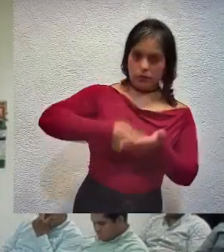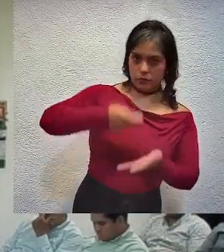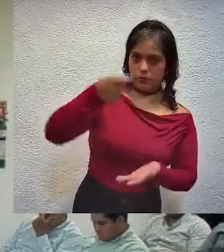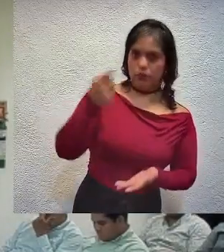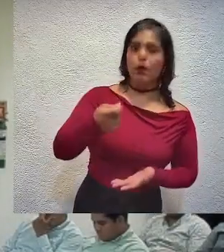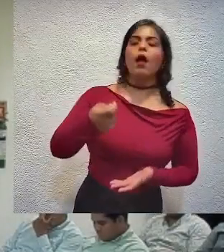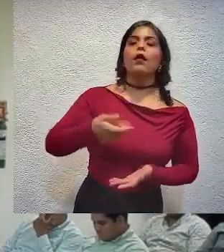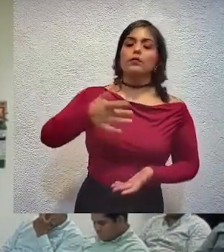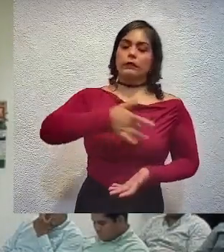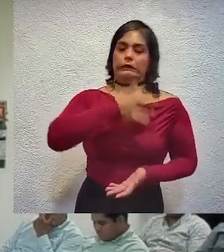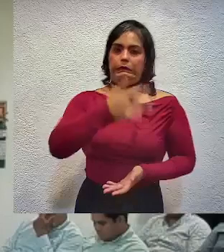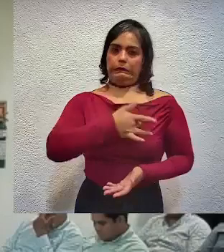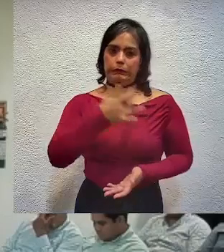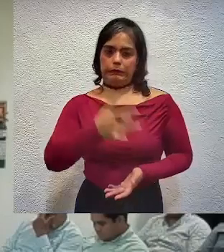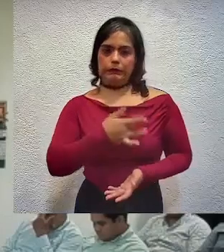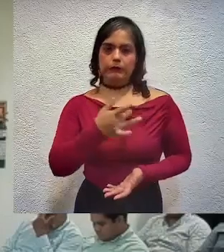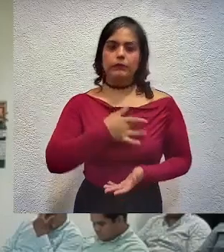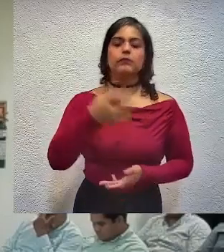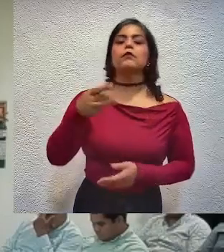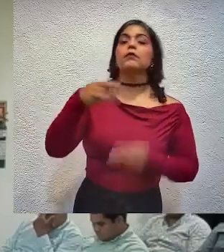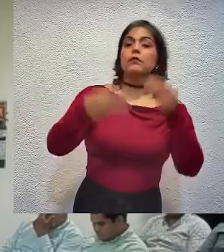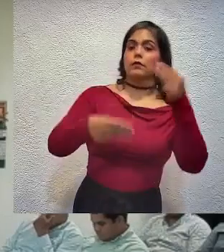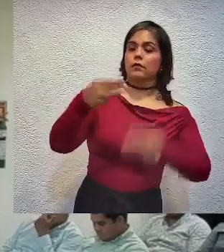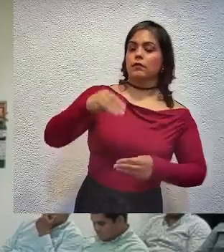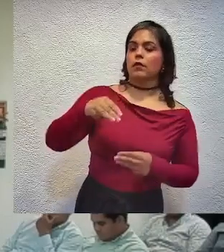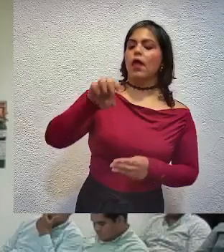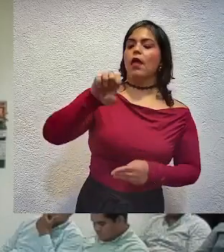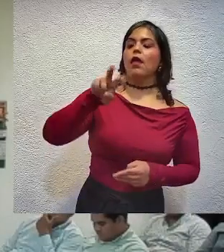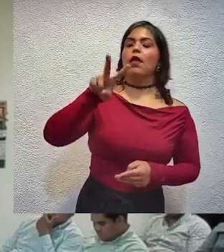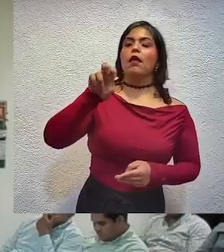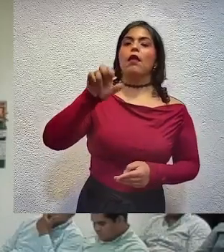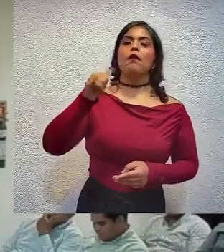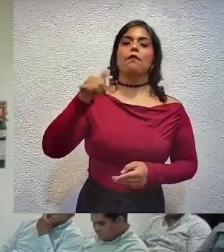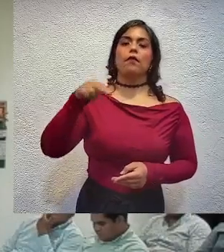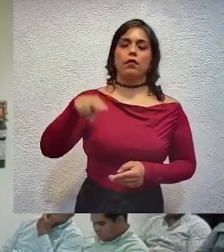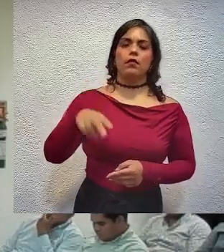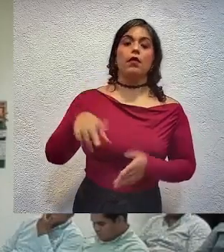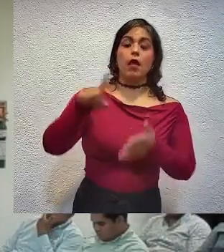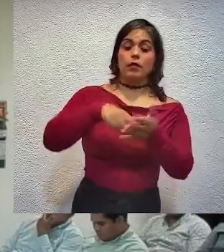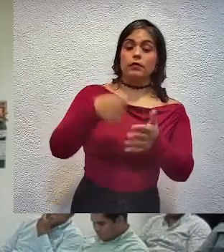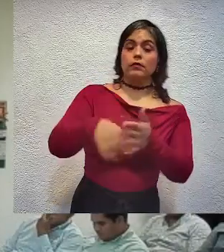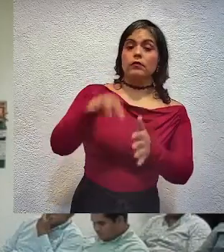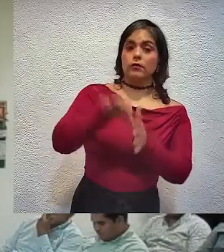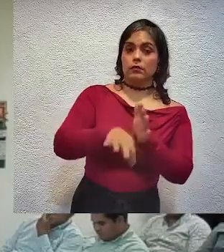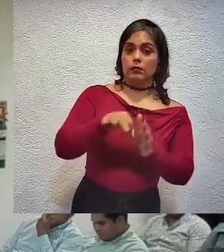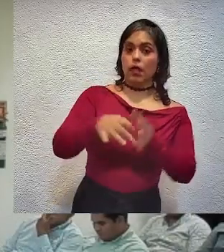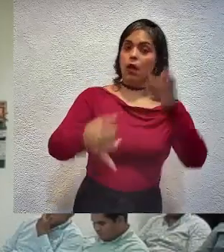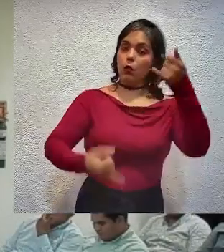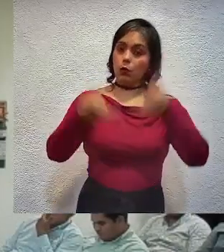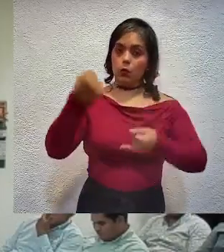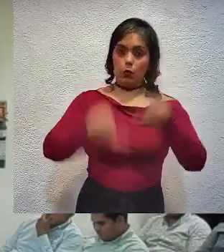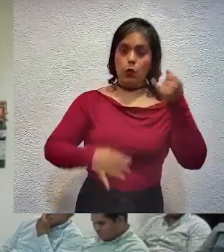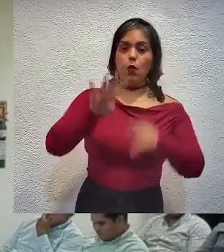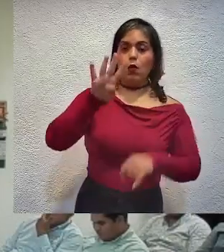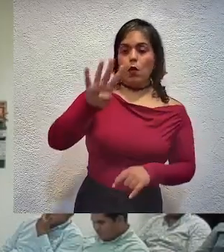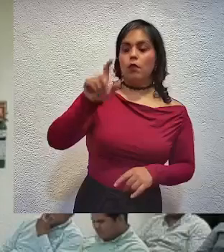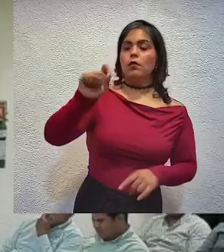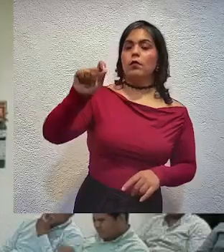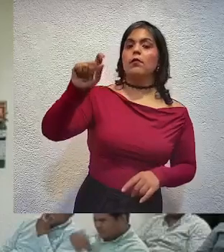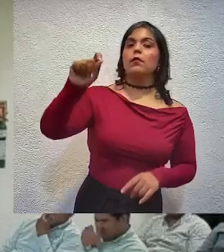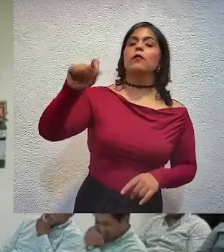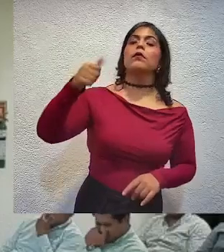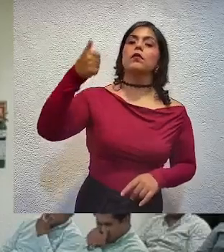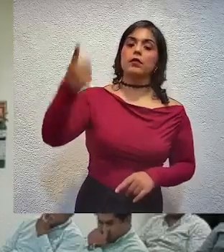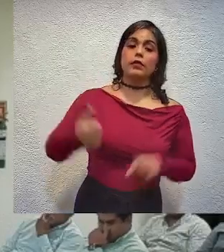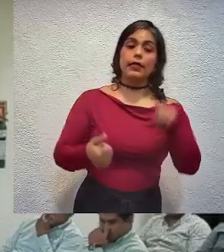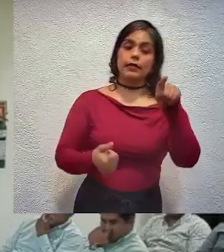a consideración de este pleno la magistrada Evelyn Rodríguez Sinol en el juicio electoral ciudadano 4 del 2026, promovido